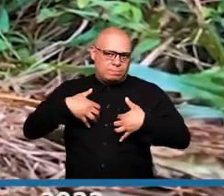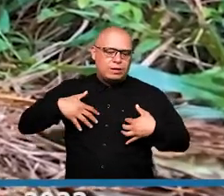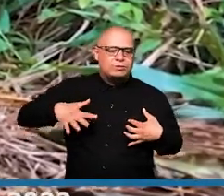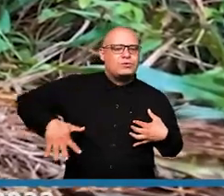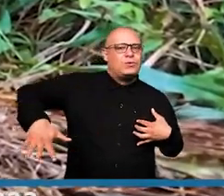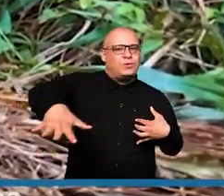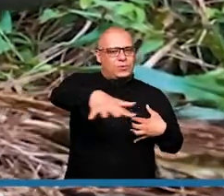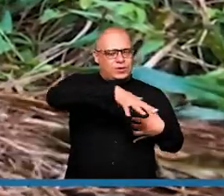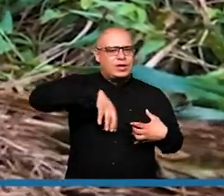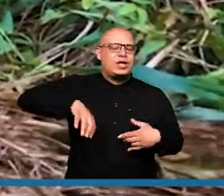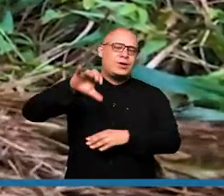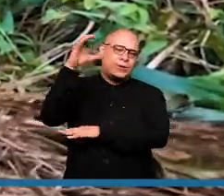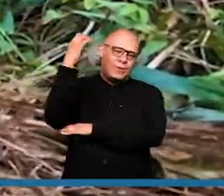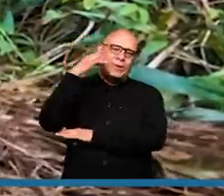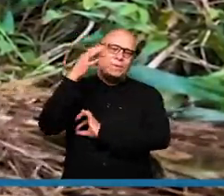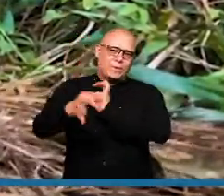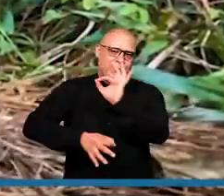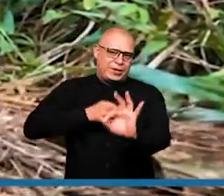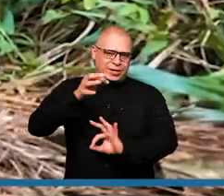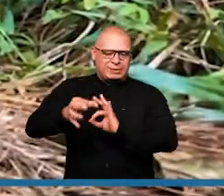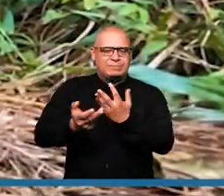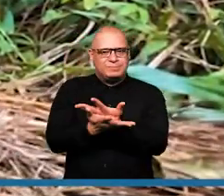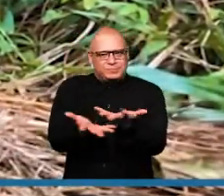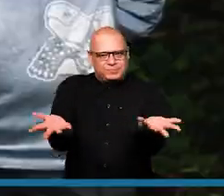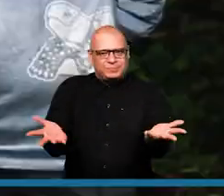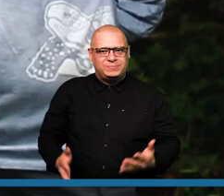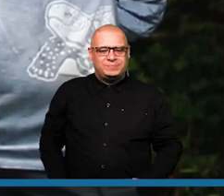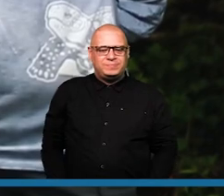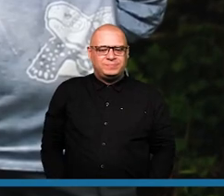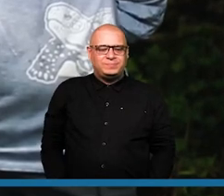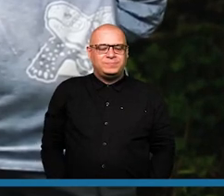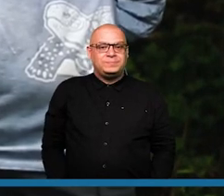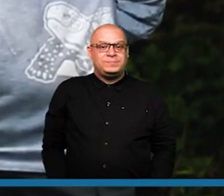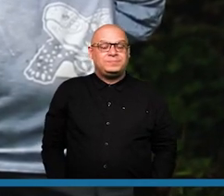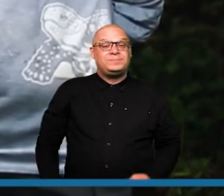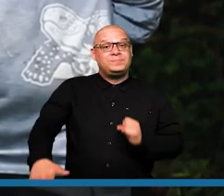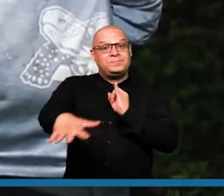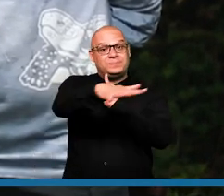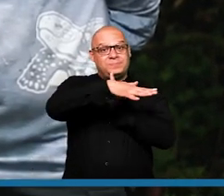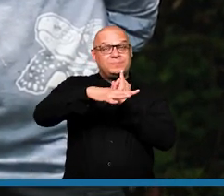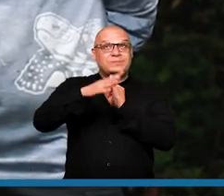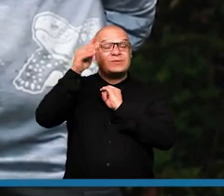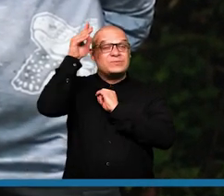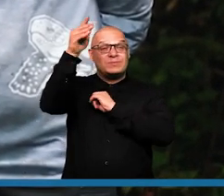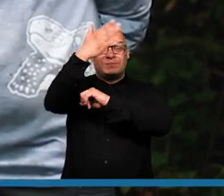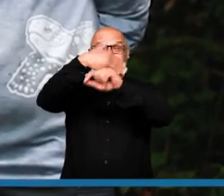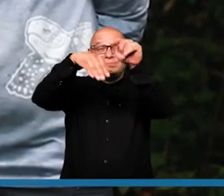Área Metropolitana del Valle de Aburrá. Futuro sostenible.